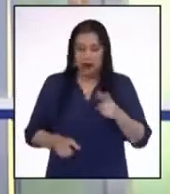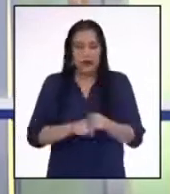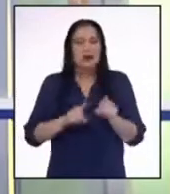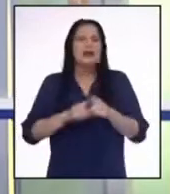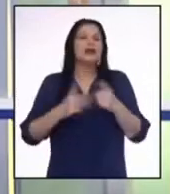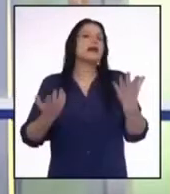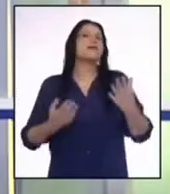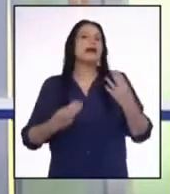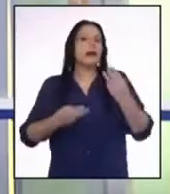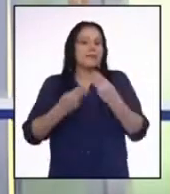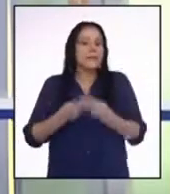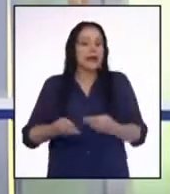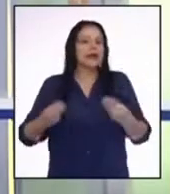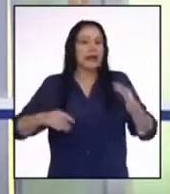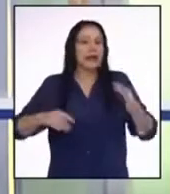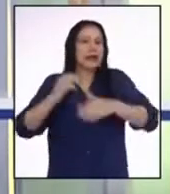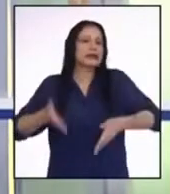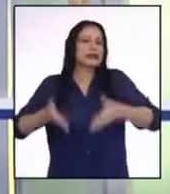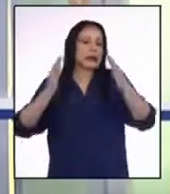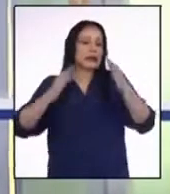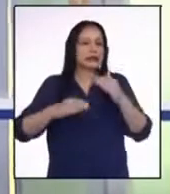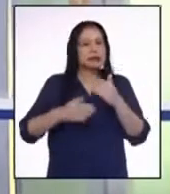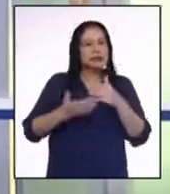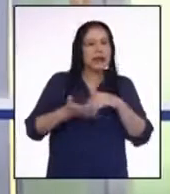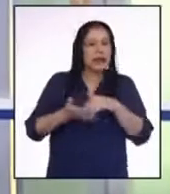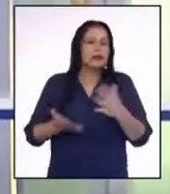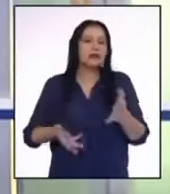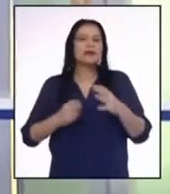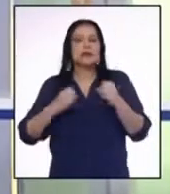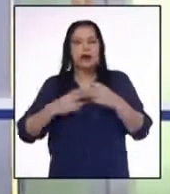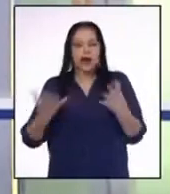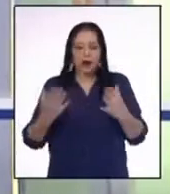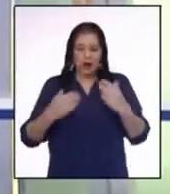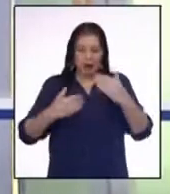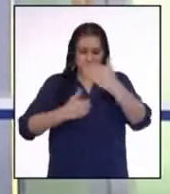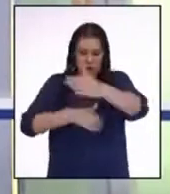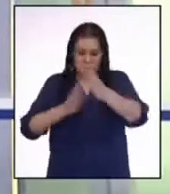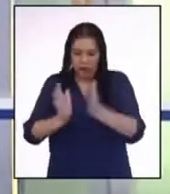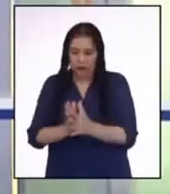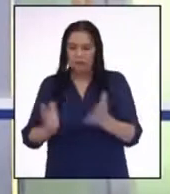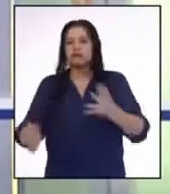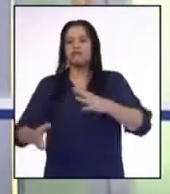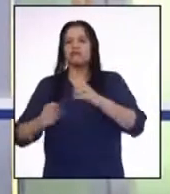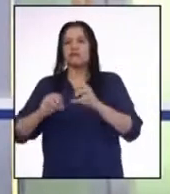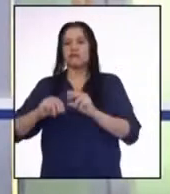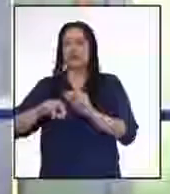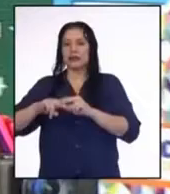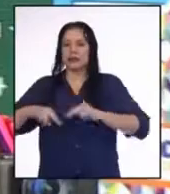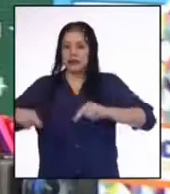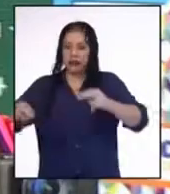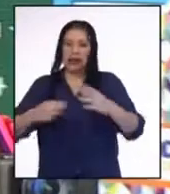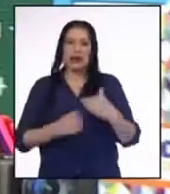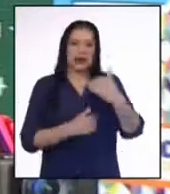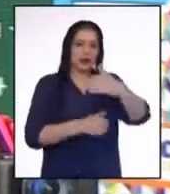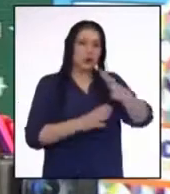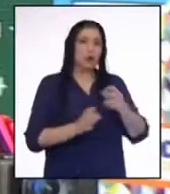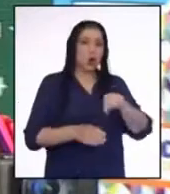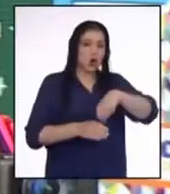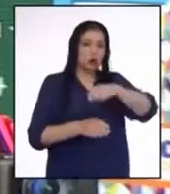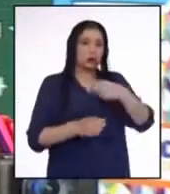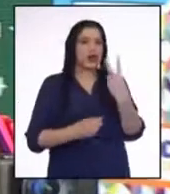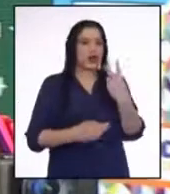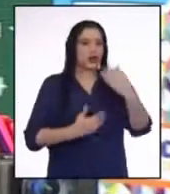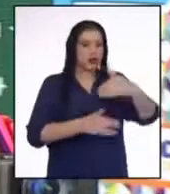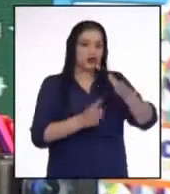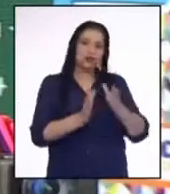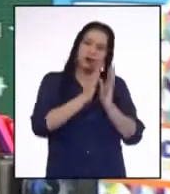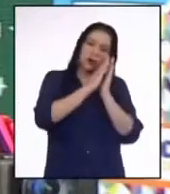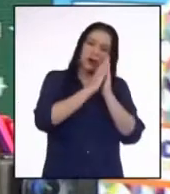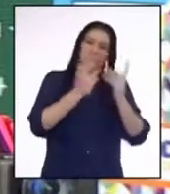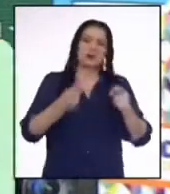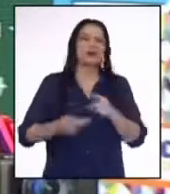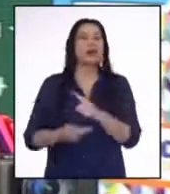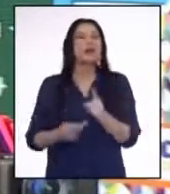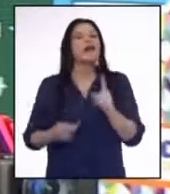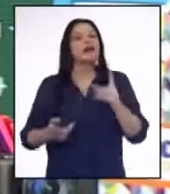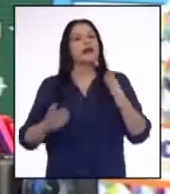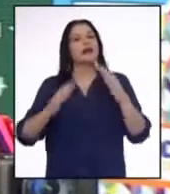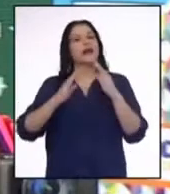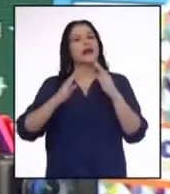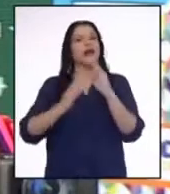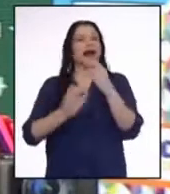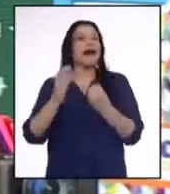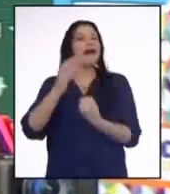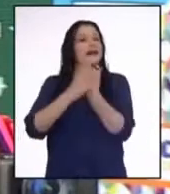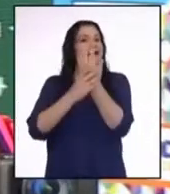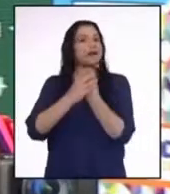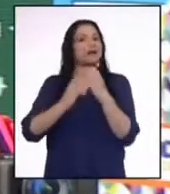material prefabricado y está distribuida en una sala, una cocina y 2 cuartos. Y desde Arequipa, Rocío nos indica que su vivienda